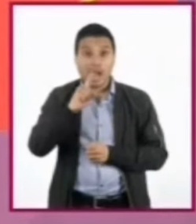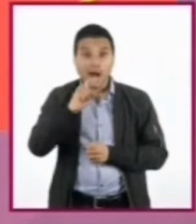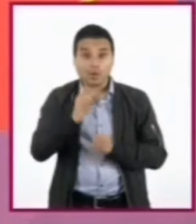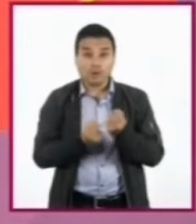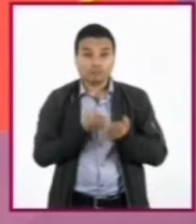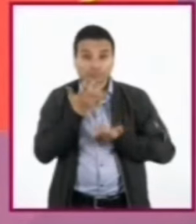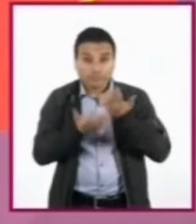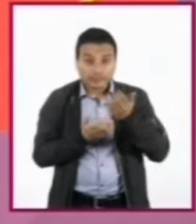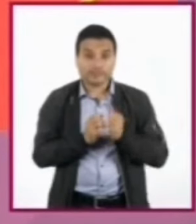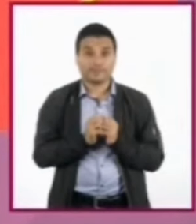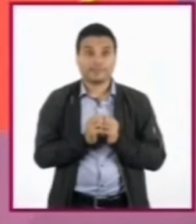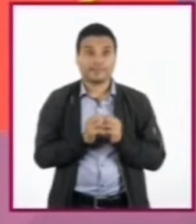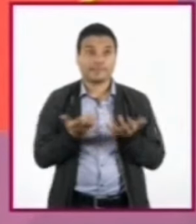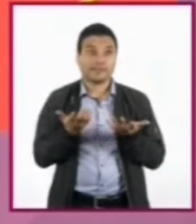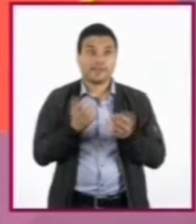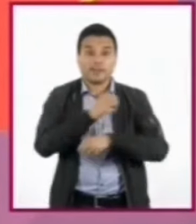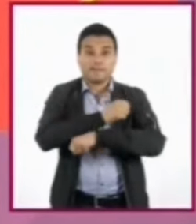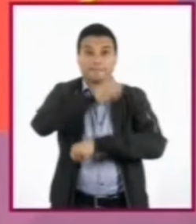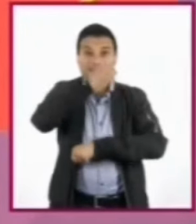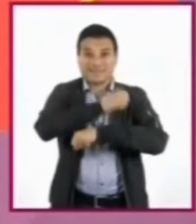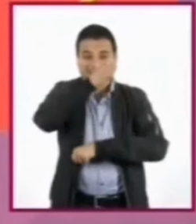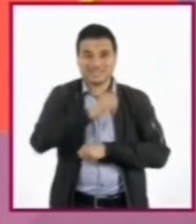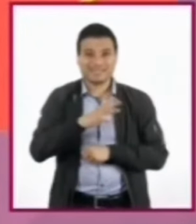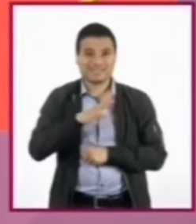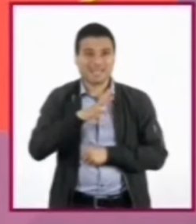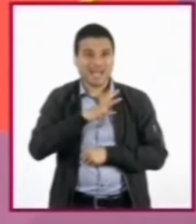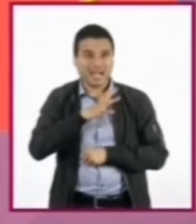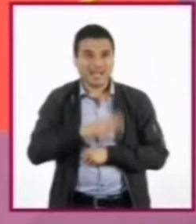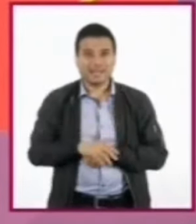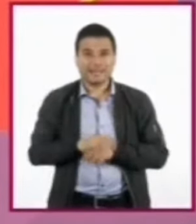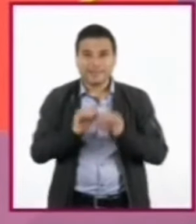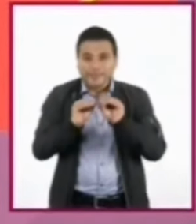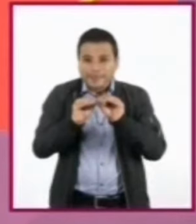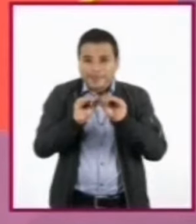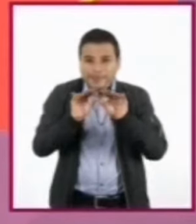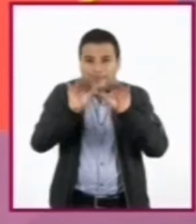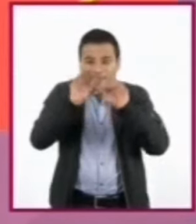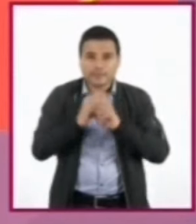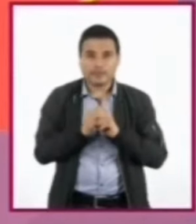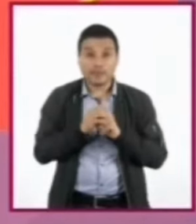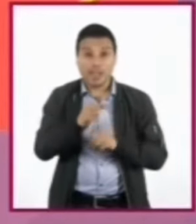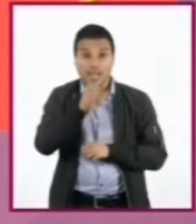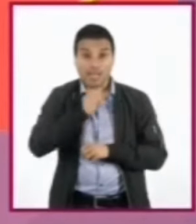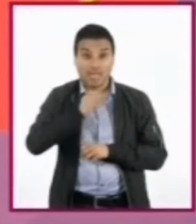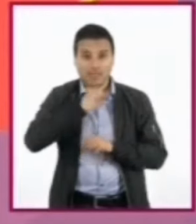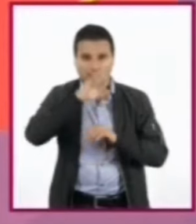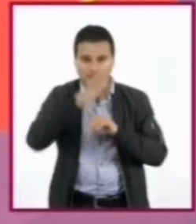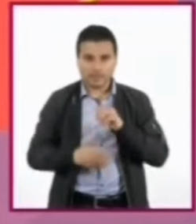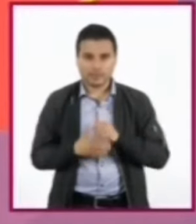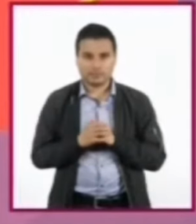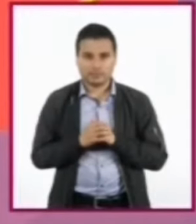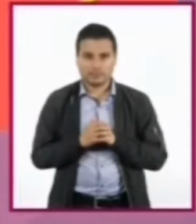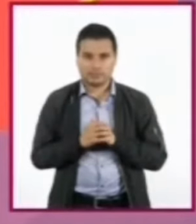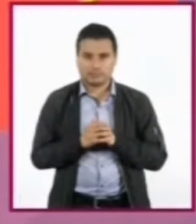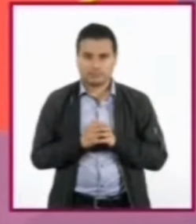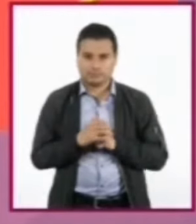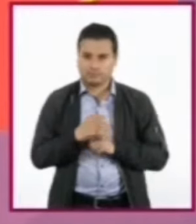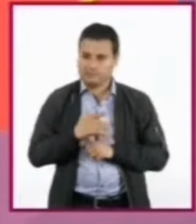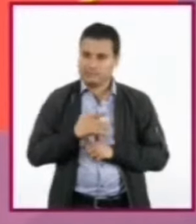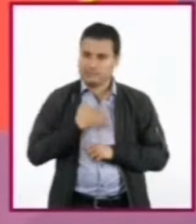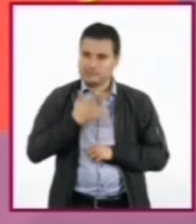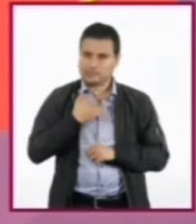ventanas oxidadas presentan pequeños agujeros o el helado se acaba, tenemos la impresión de que la materia